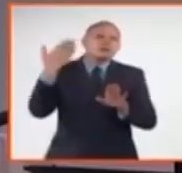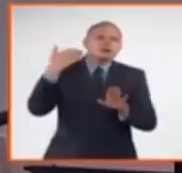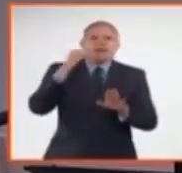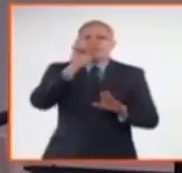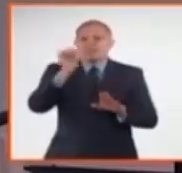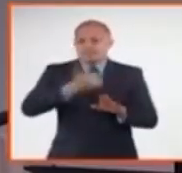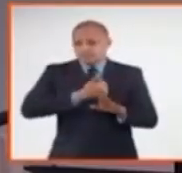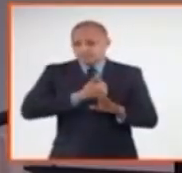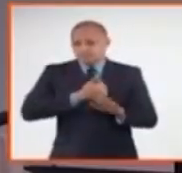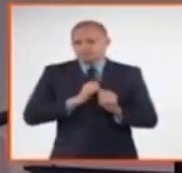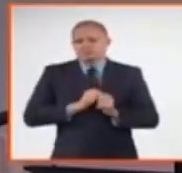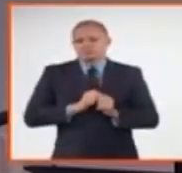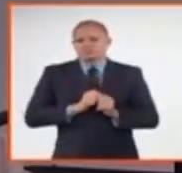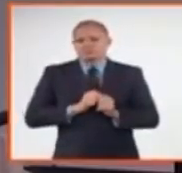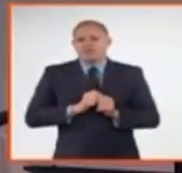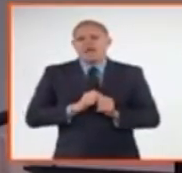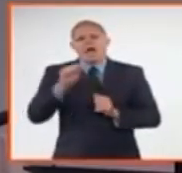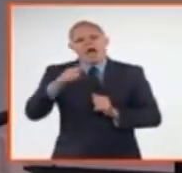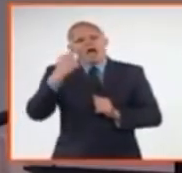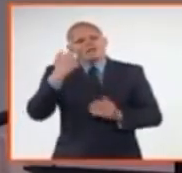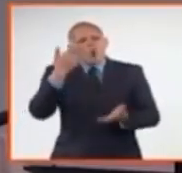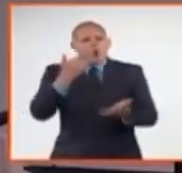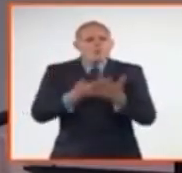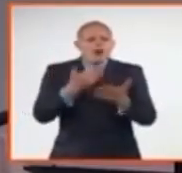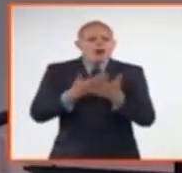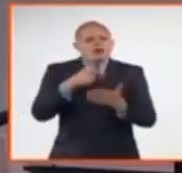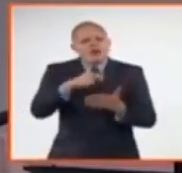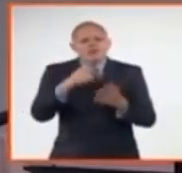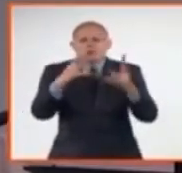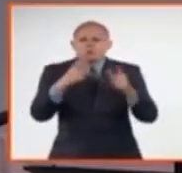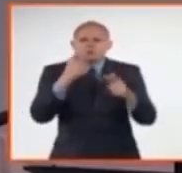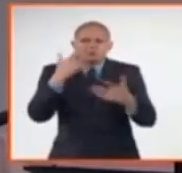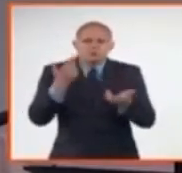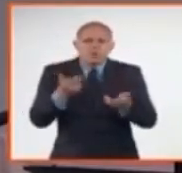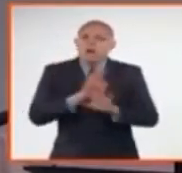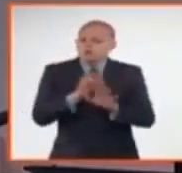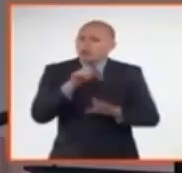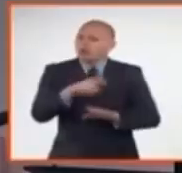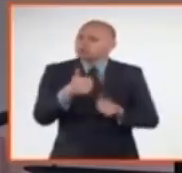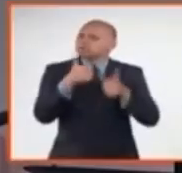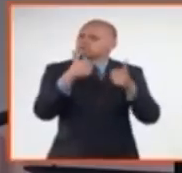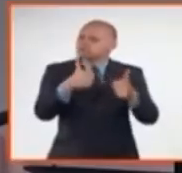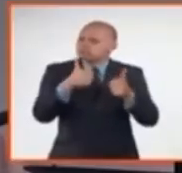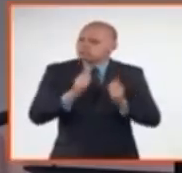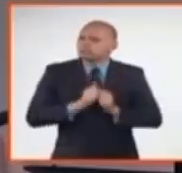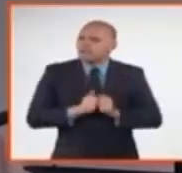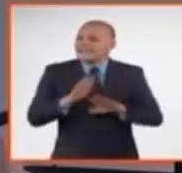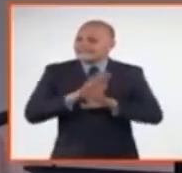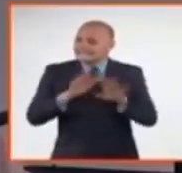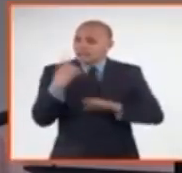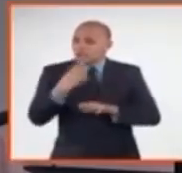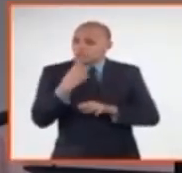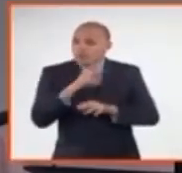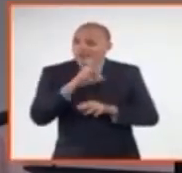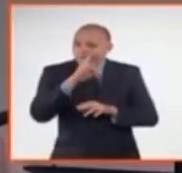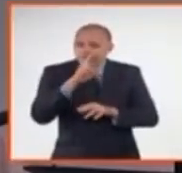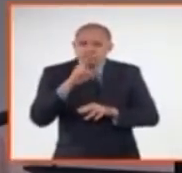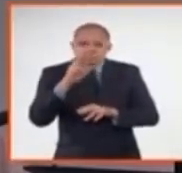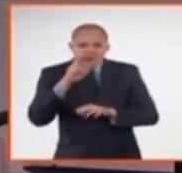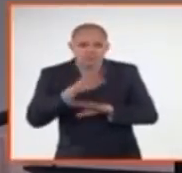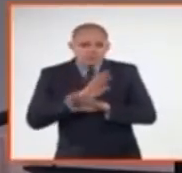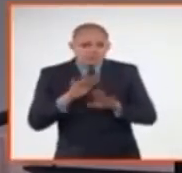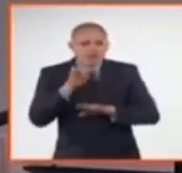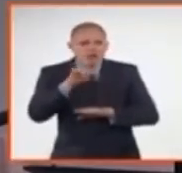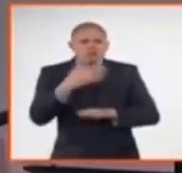que inducción de la respuesta inmune específica a nuestro antígeno de rbd